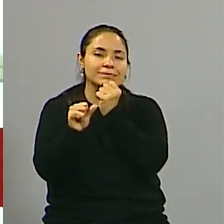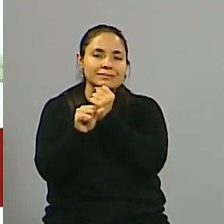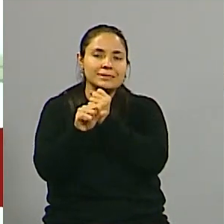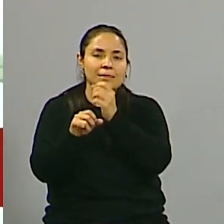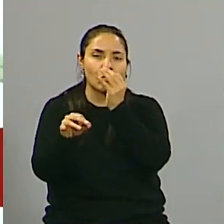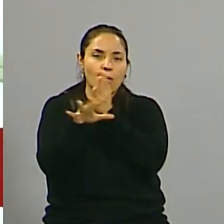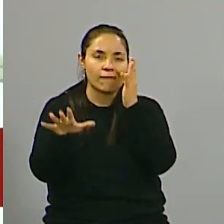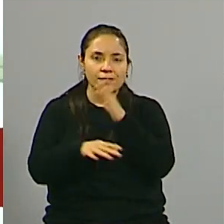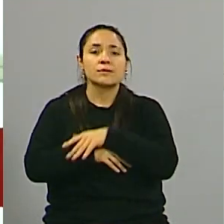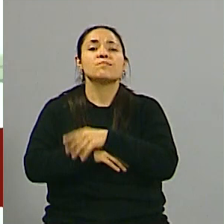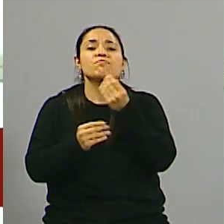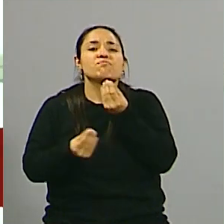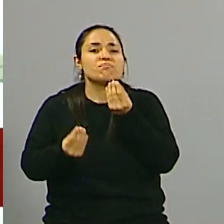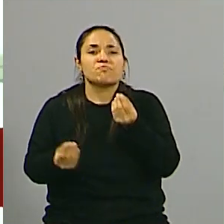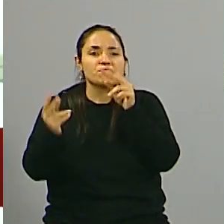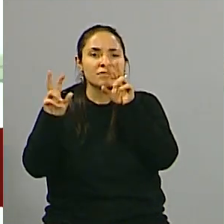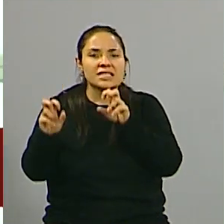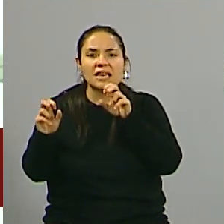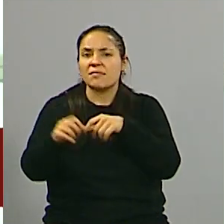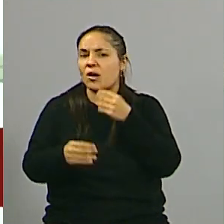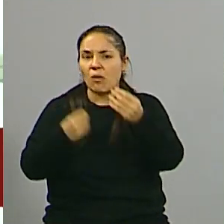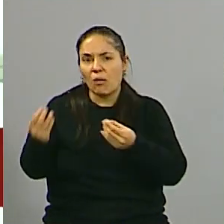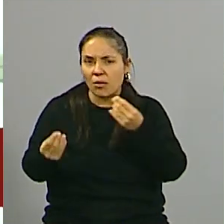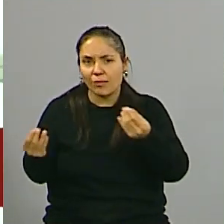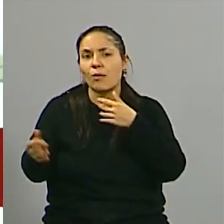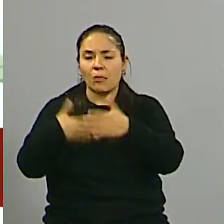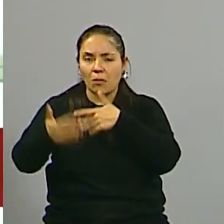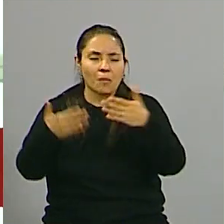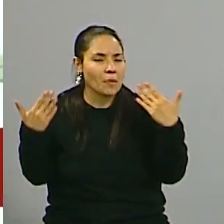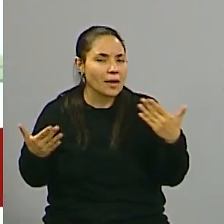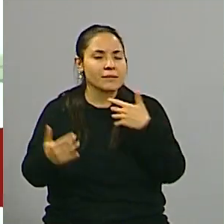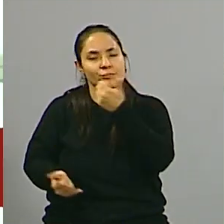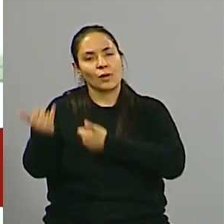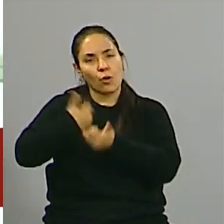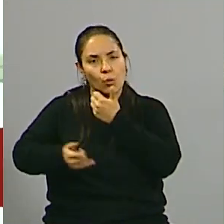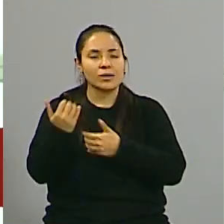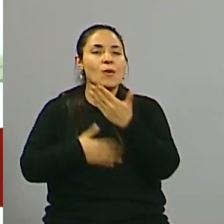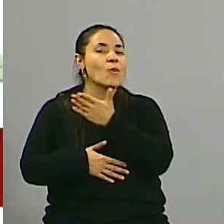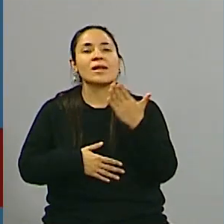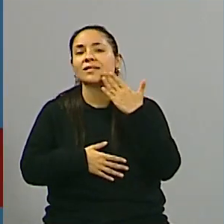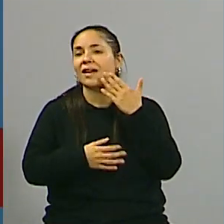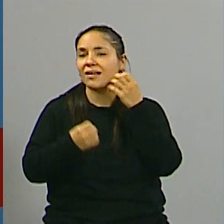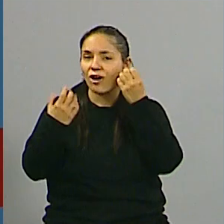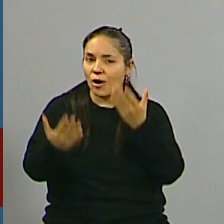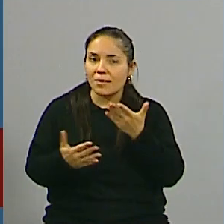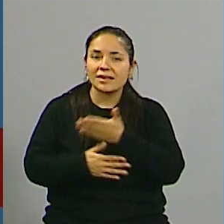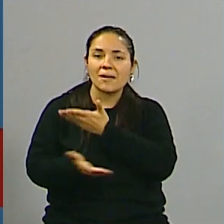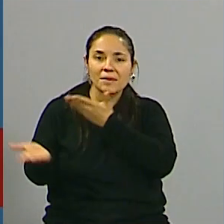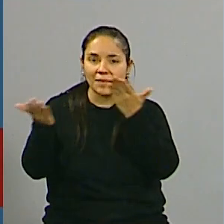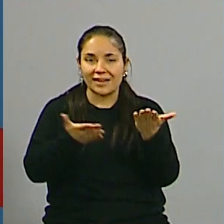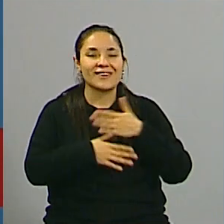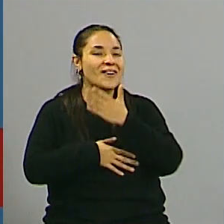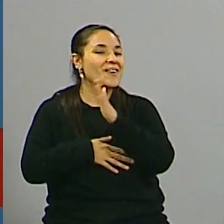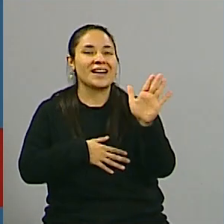relación a este tema y cómo se puede llegar a concretar, si es viable. Agustina, ¿qué tal? ¿Cómo estás? Bienvenida. Hola, ¿qué tal?